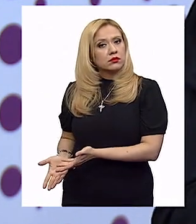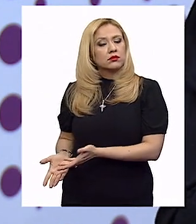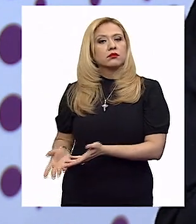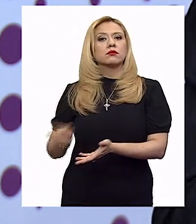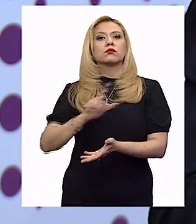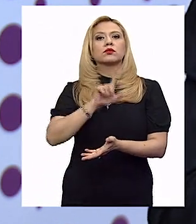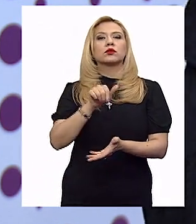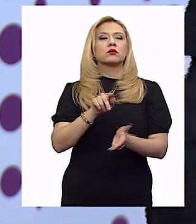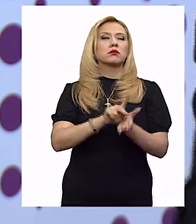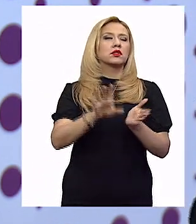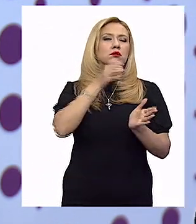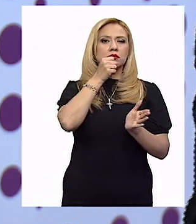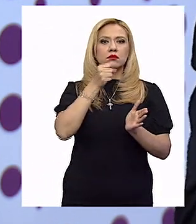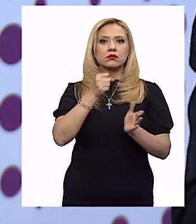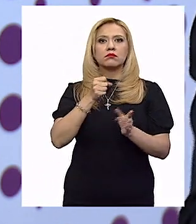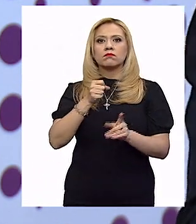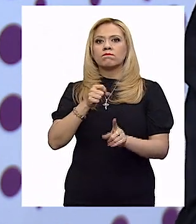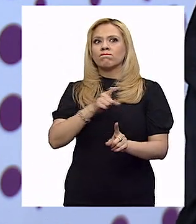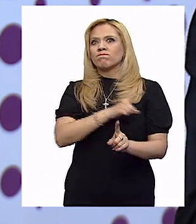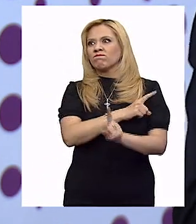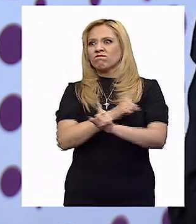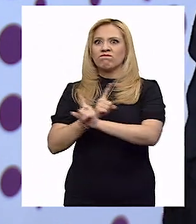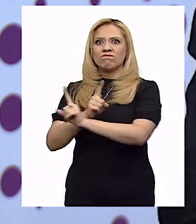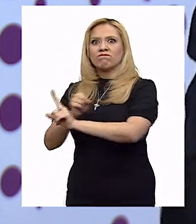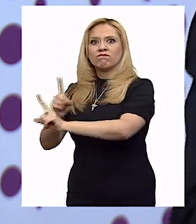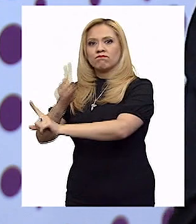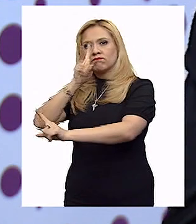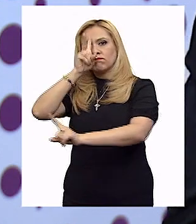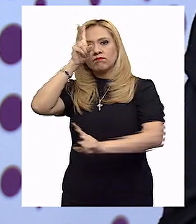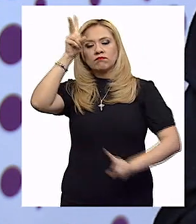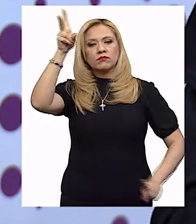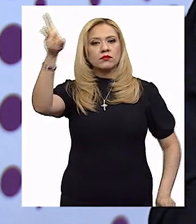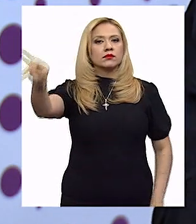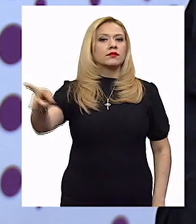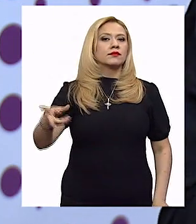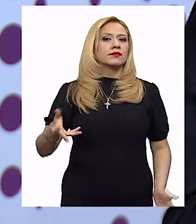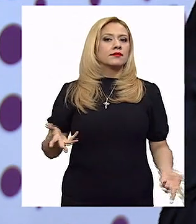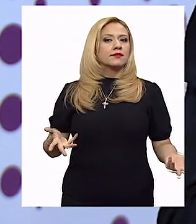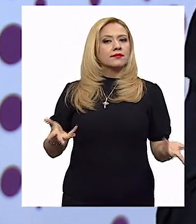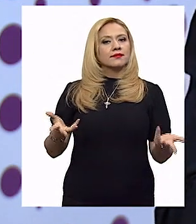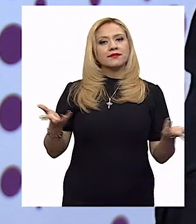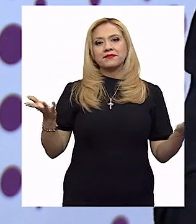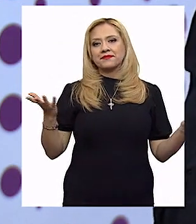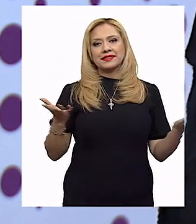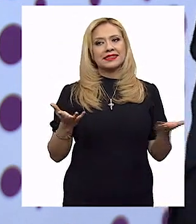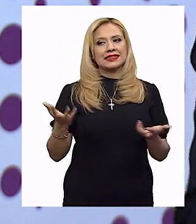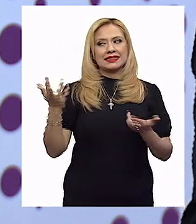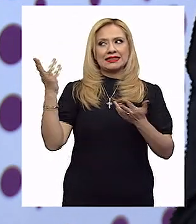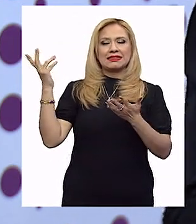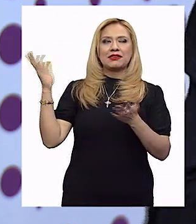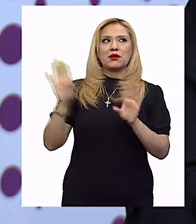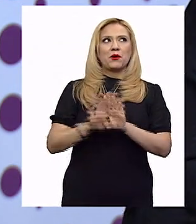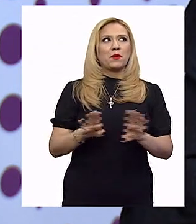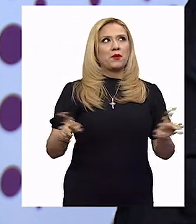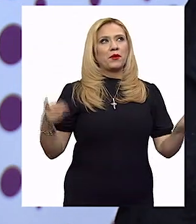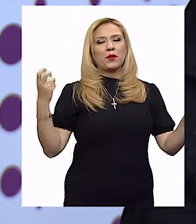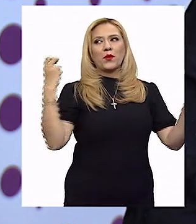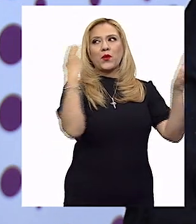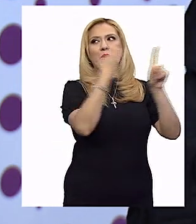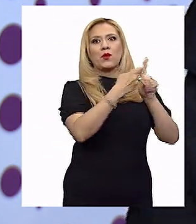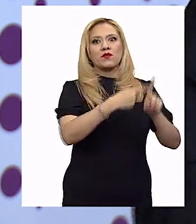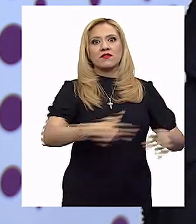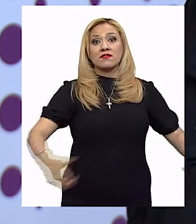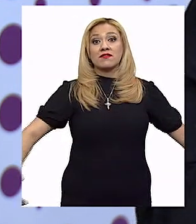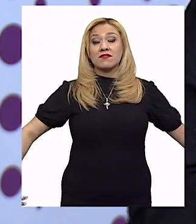también fue perseguido, ¿no? Por cuestiones de delitos del honor y demás, ¿no? Entonces, es muy interesante también